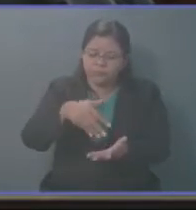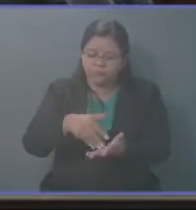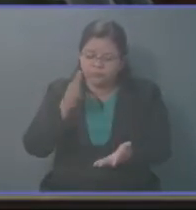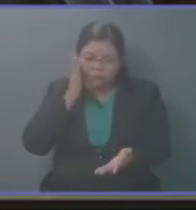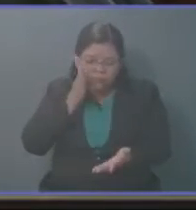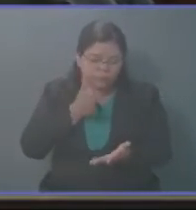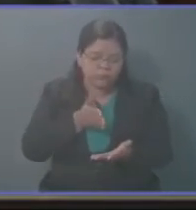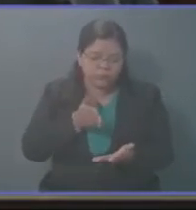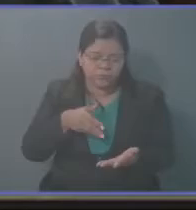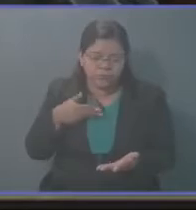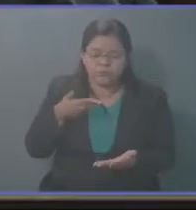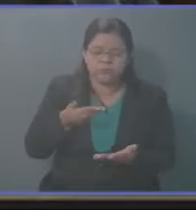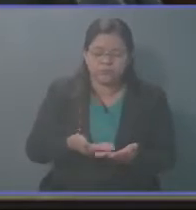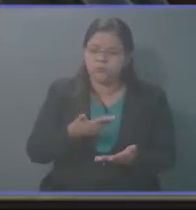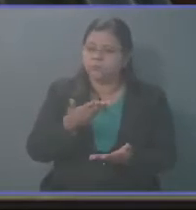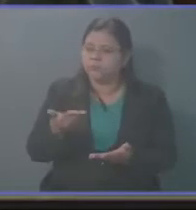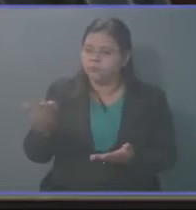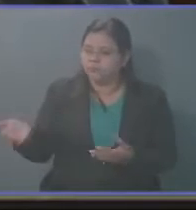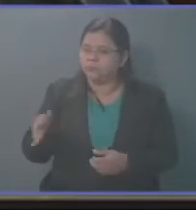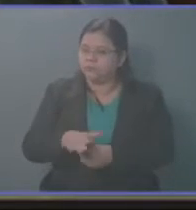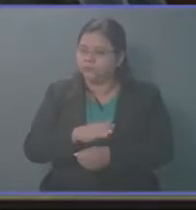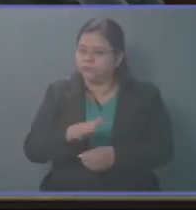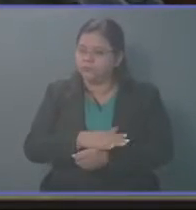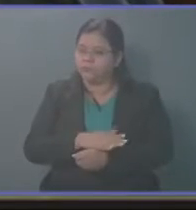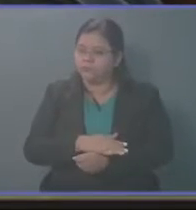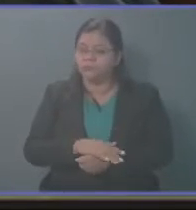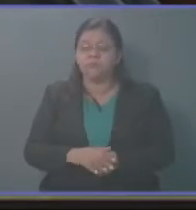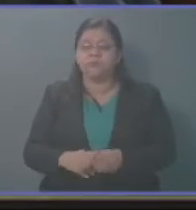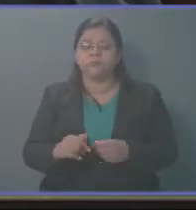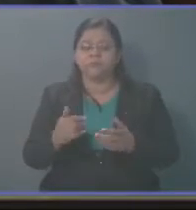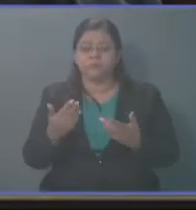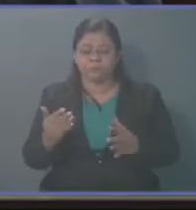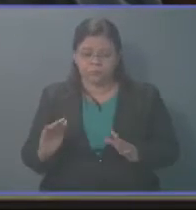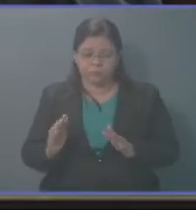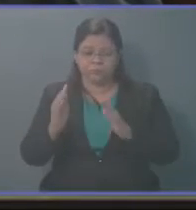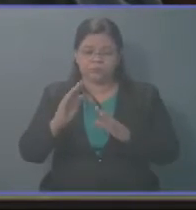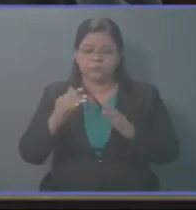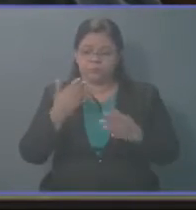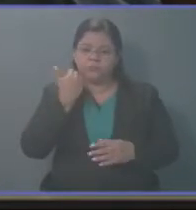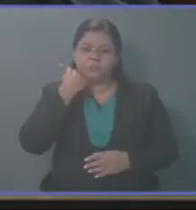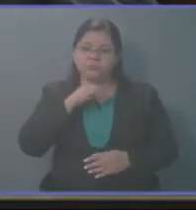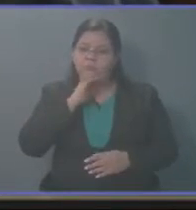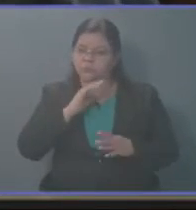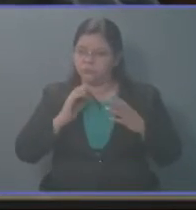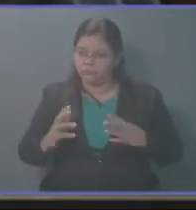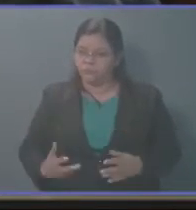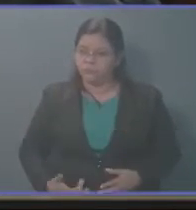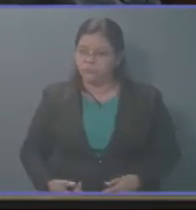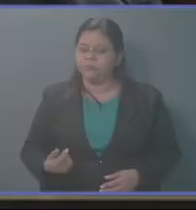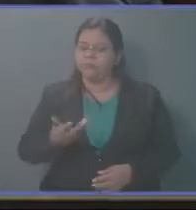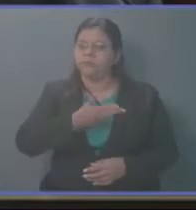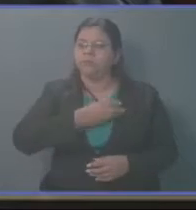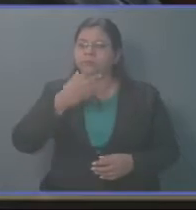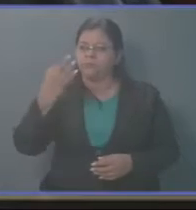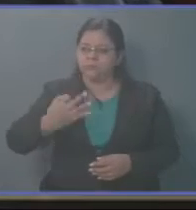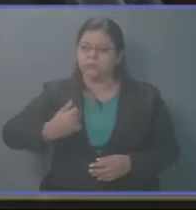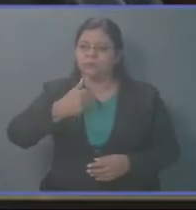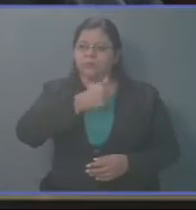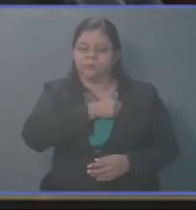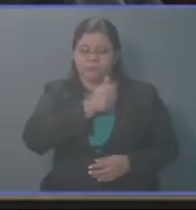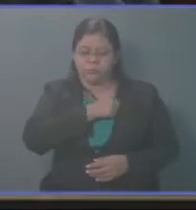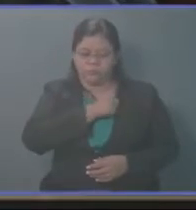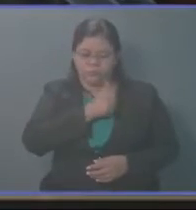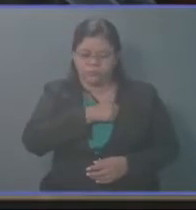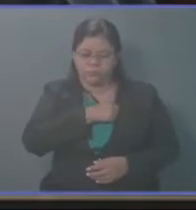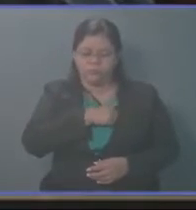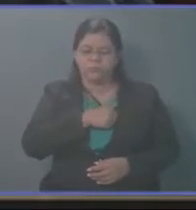para darle las herramientas al gobierno central, tenemos que hacerlo con responsabilidad.